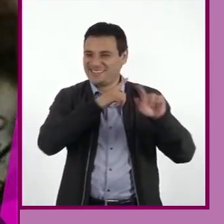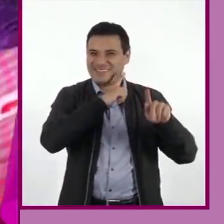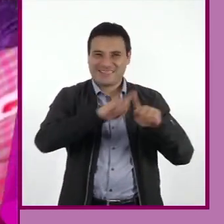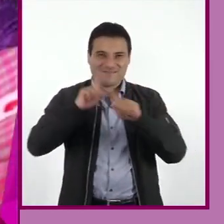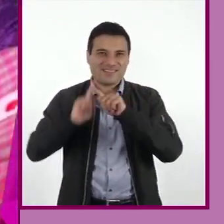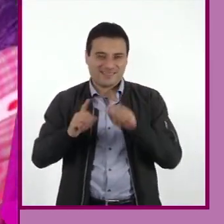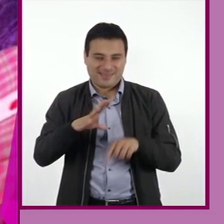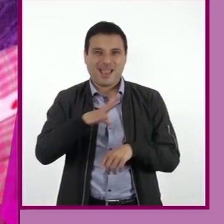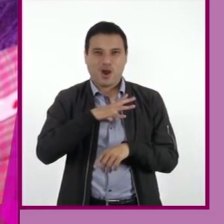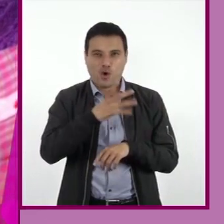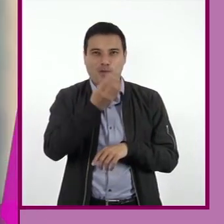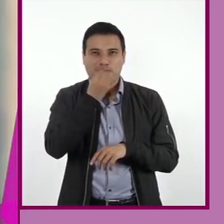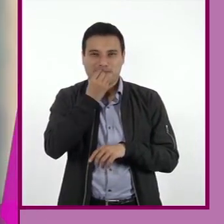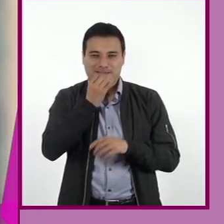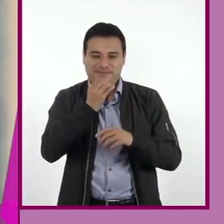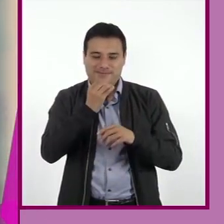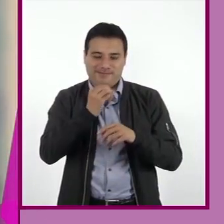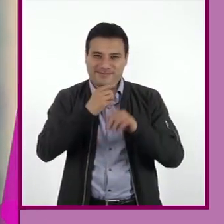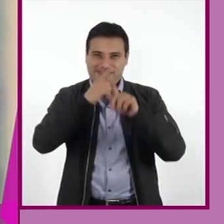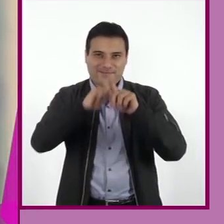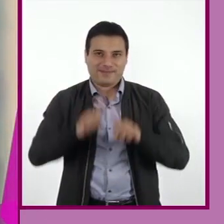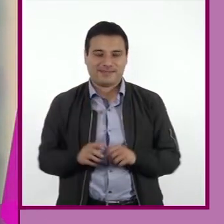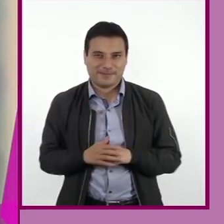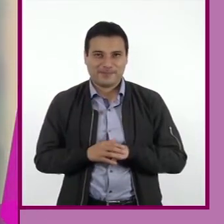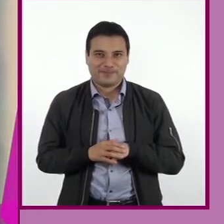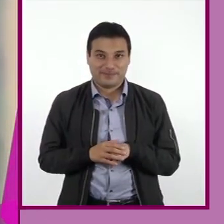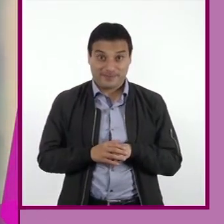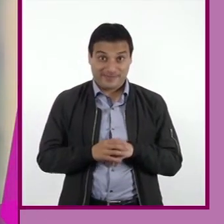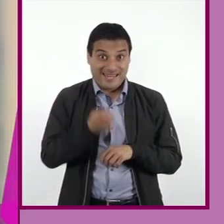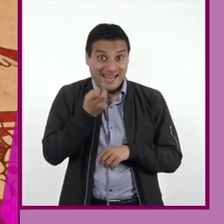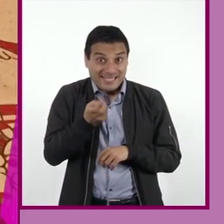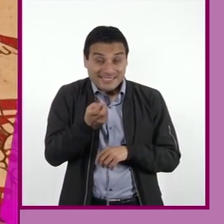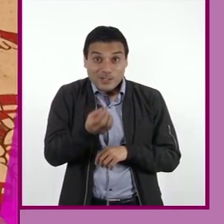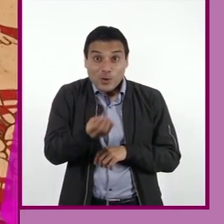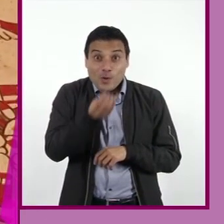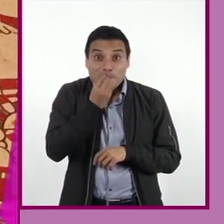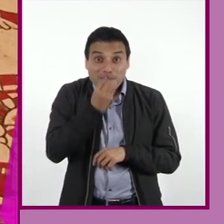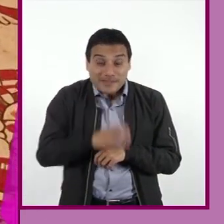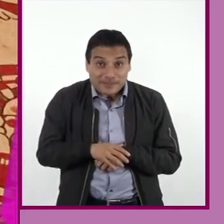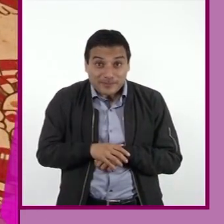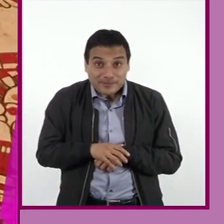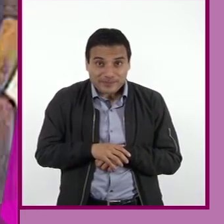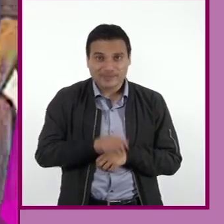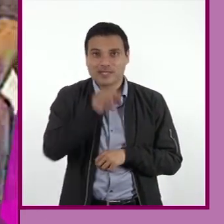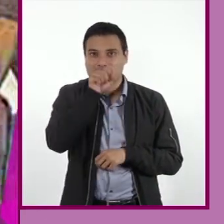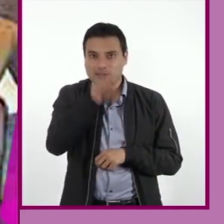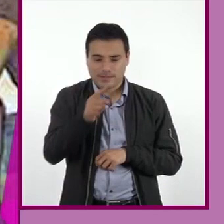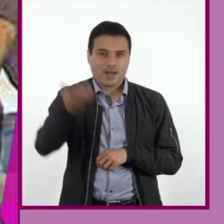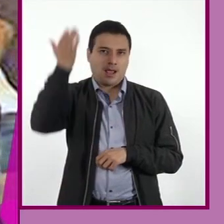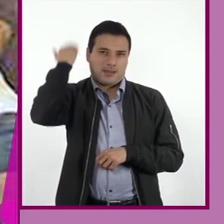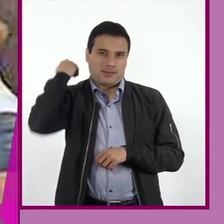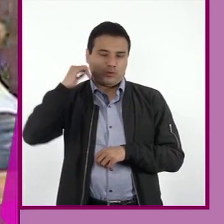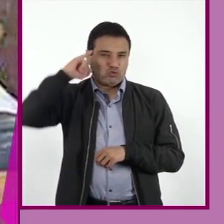muchas otras celebraciones. Incluso dichos alimentos se trasladan a los códices y a los grandes murales